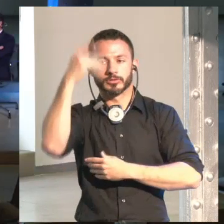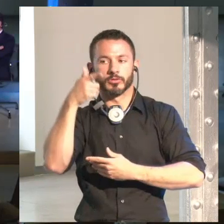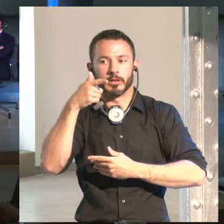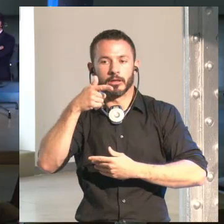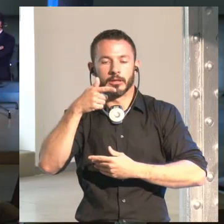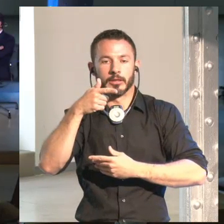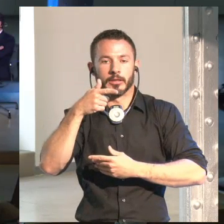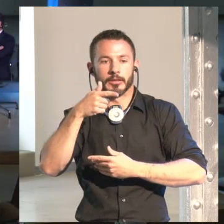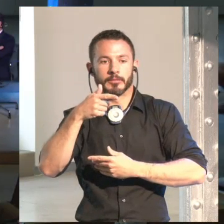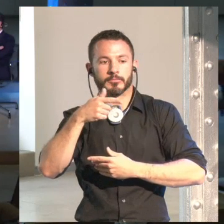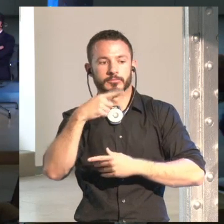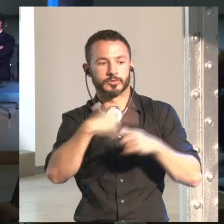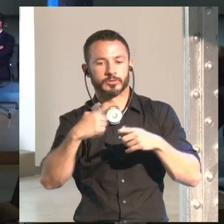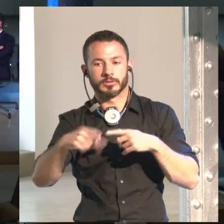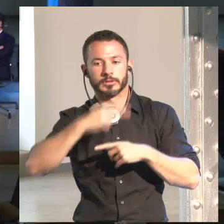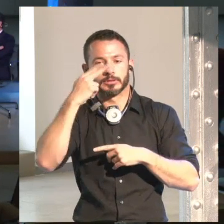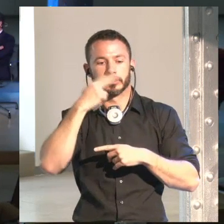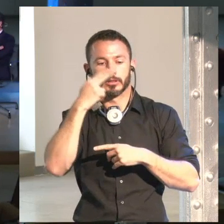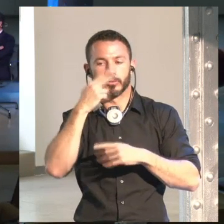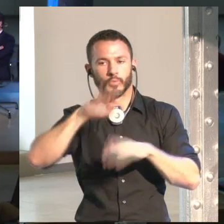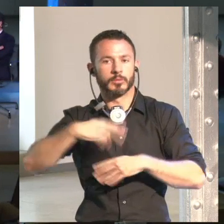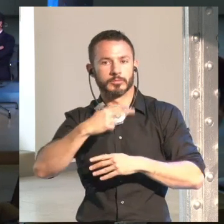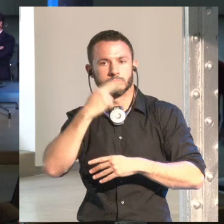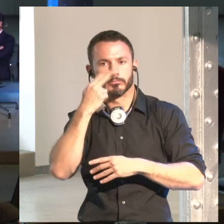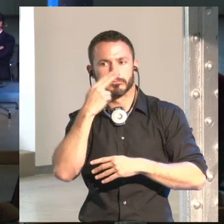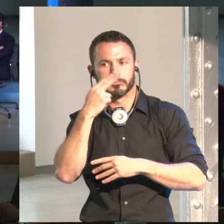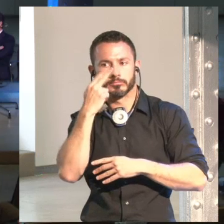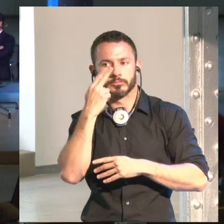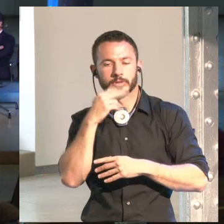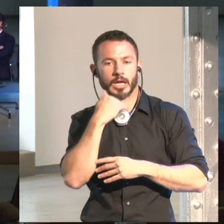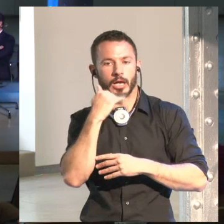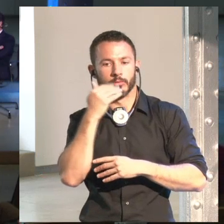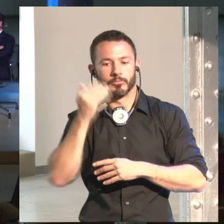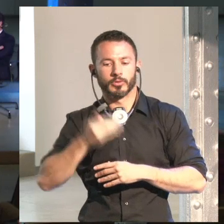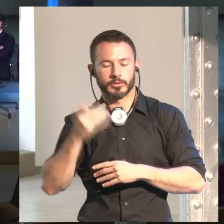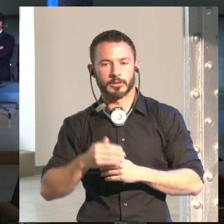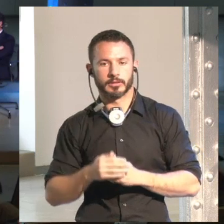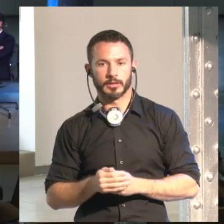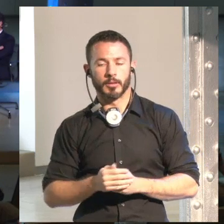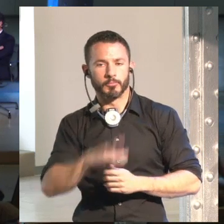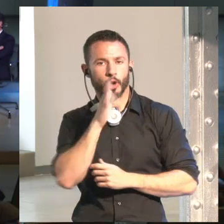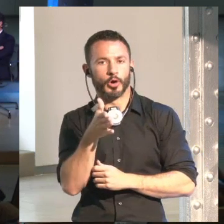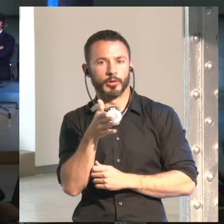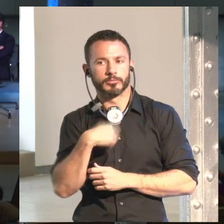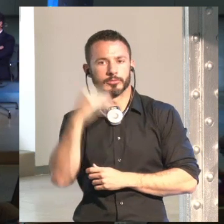interesante lo que dices. Lo último que mencionas es una de las cuestiones clave Porque yo creo que lo bello de